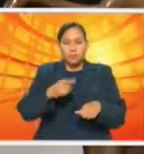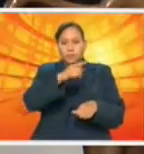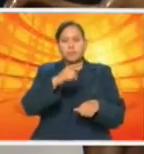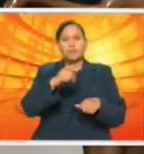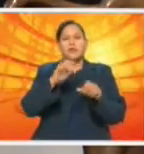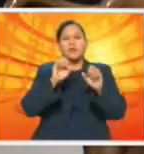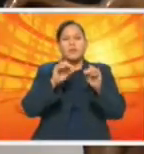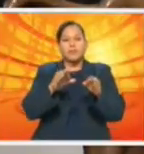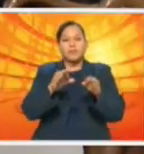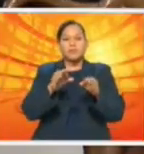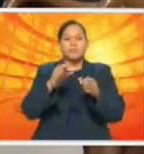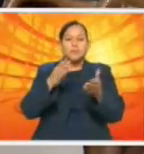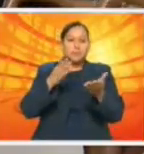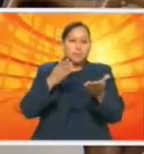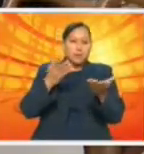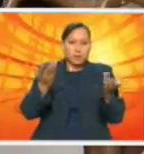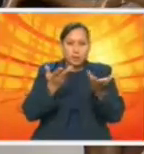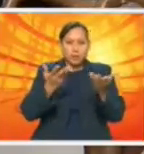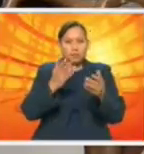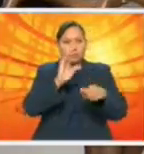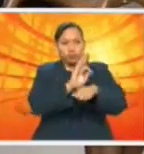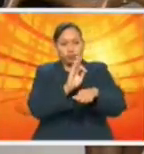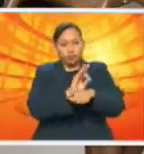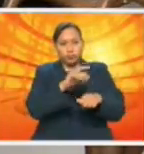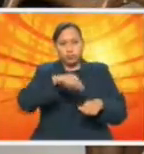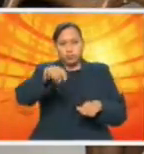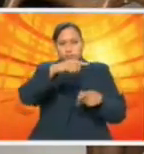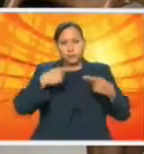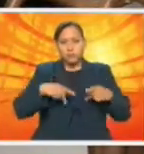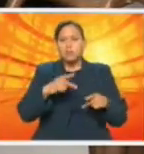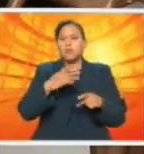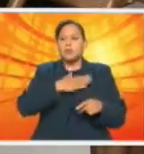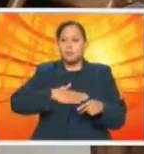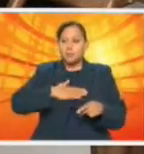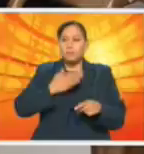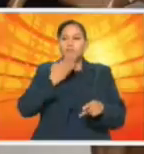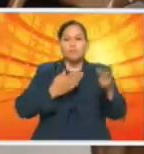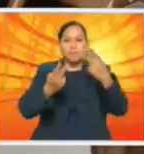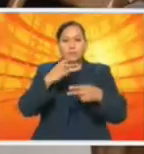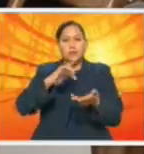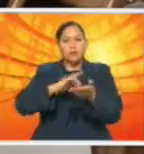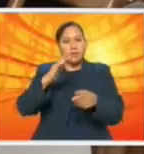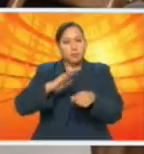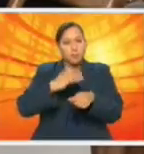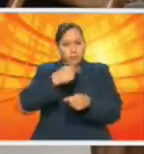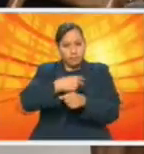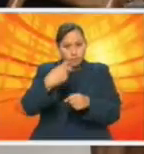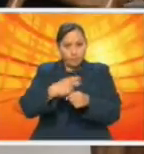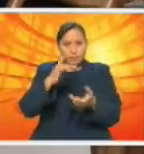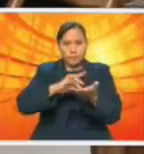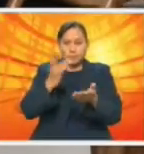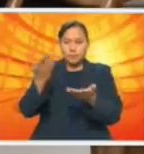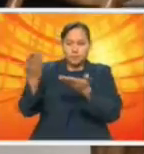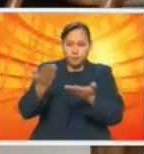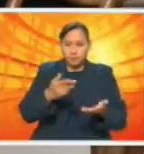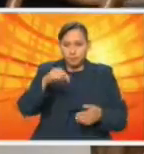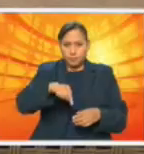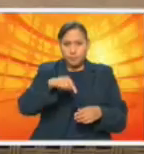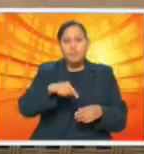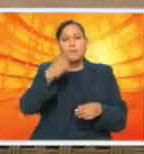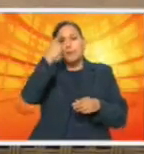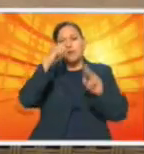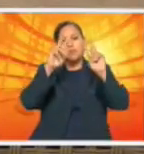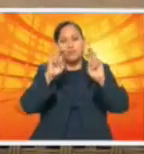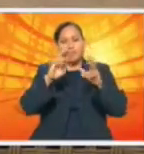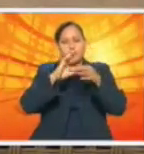Acción Ciudadana. Edgardo, qué gusto conocerte. Qué placer, bienvenido. Gracias por la invitación. Gracias por estar aquí. Y para hablarnos de